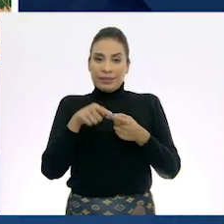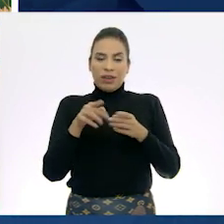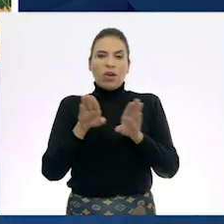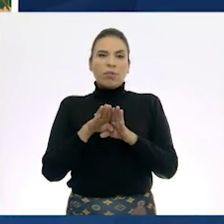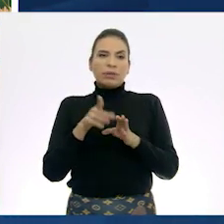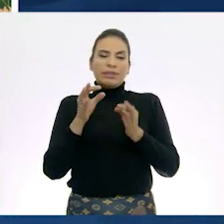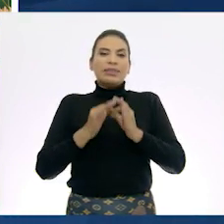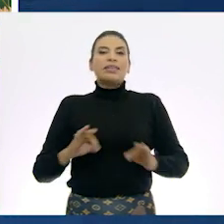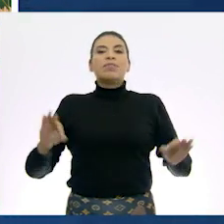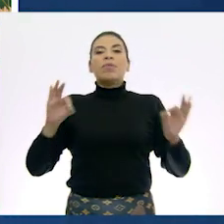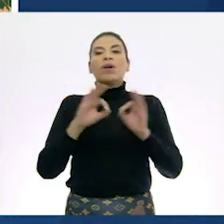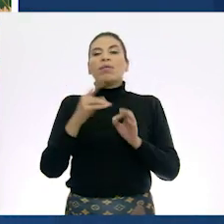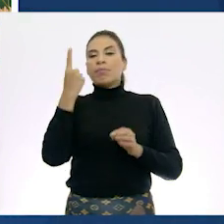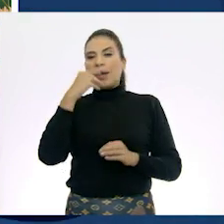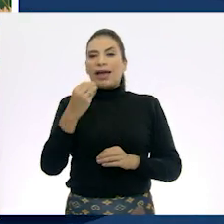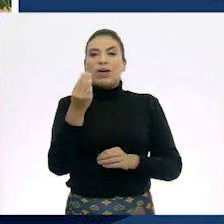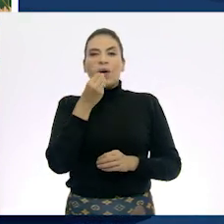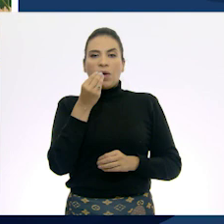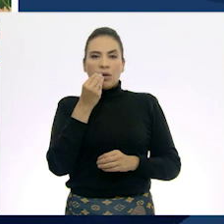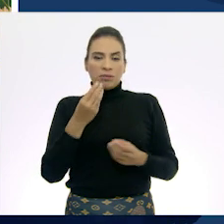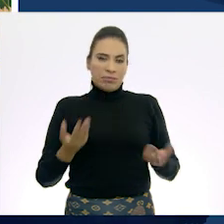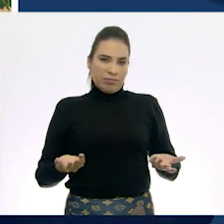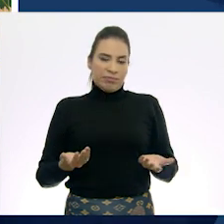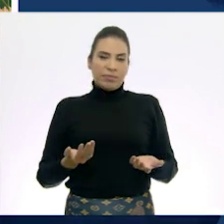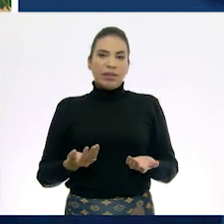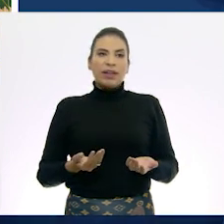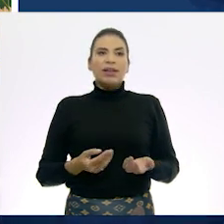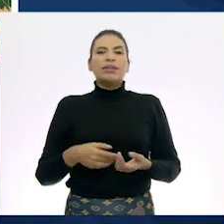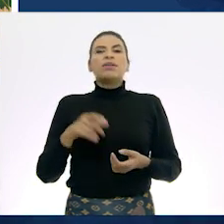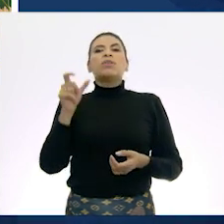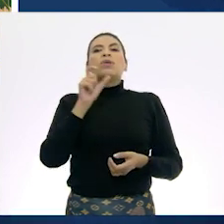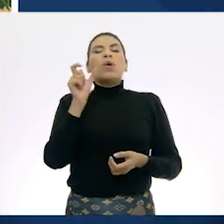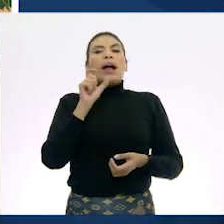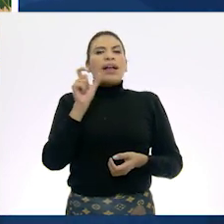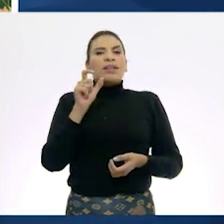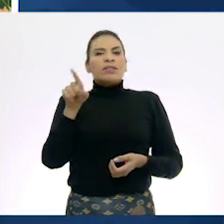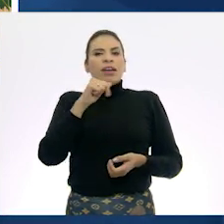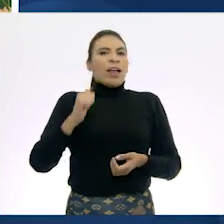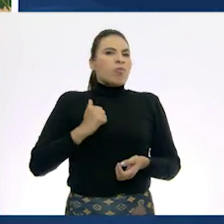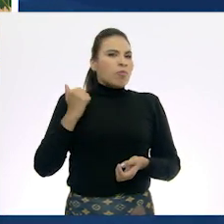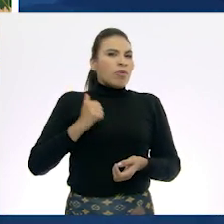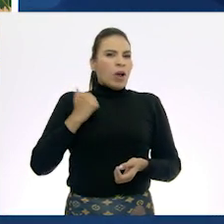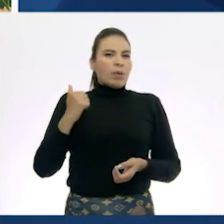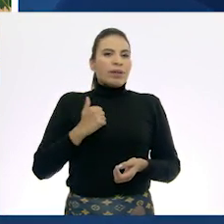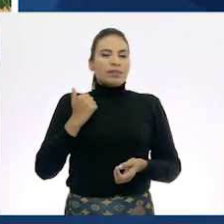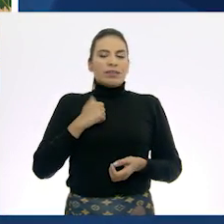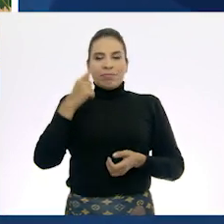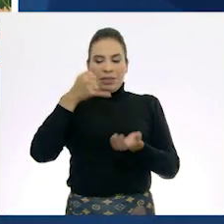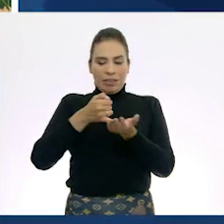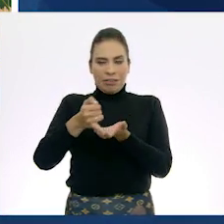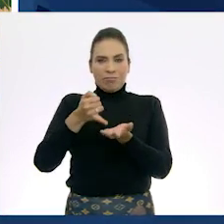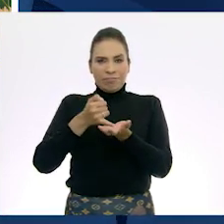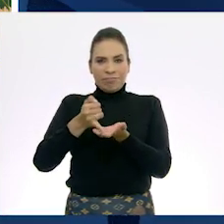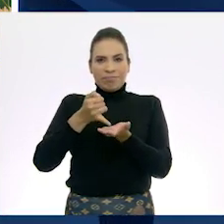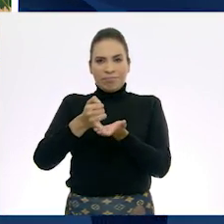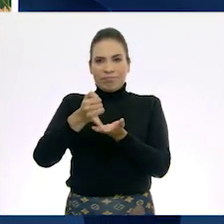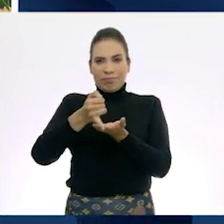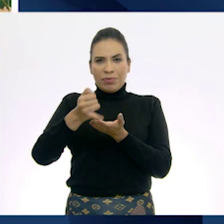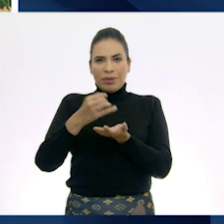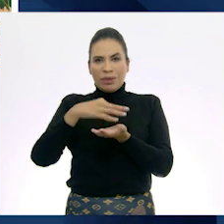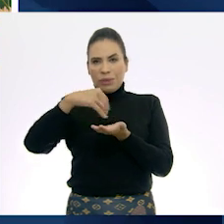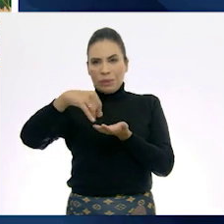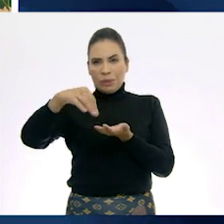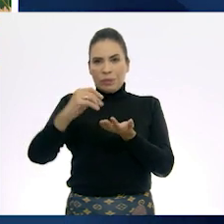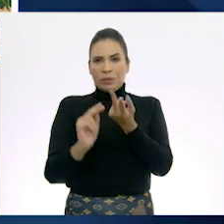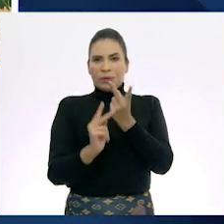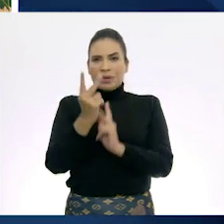es importante en nuestra dieta y, pues, en la medida en que lo aprovechemos y se esté cultivando, va a haber una regeneración